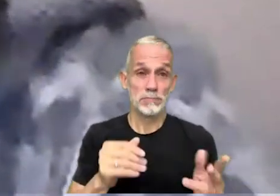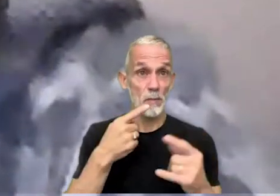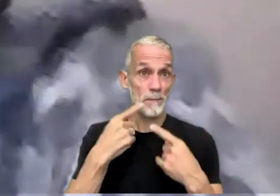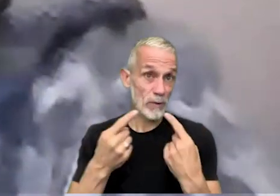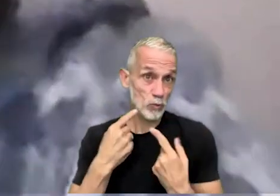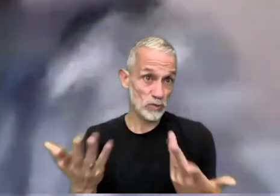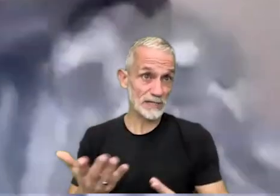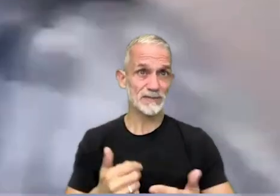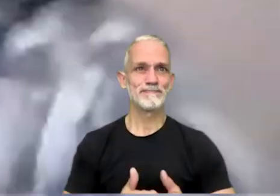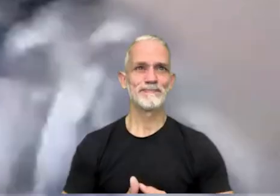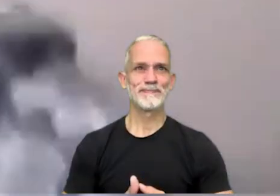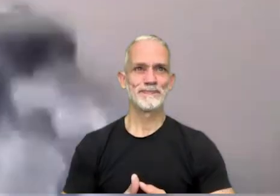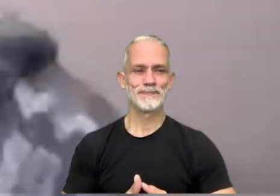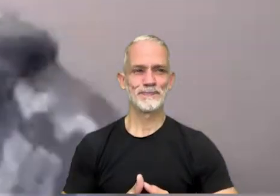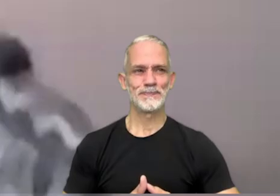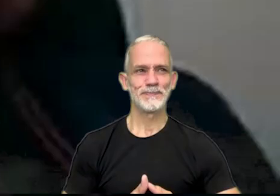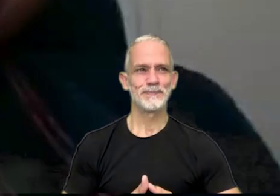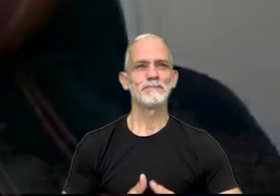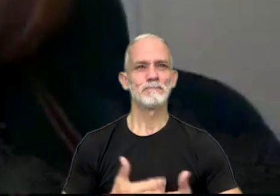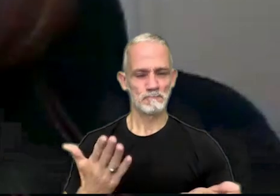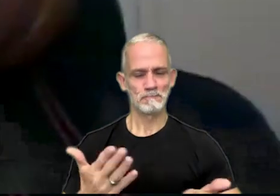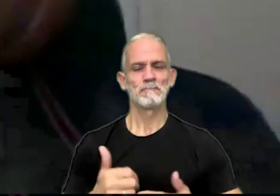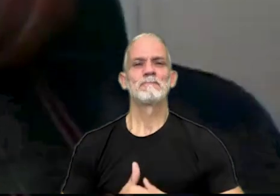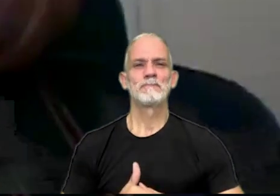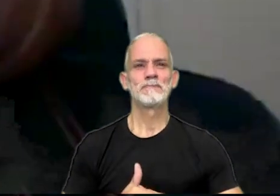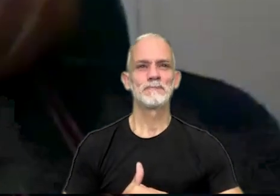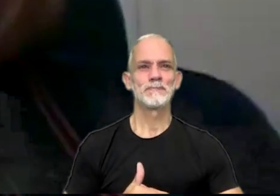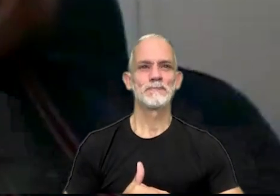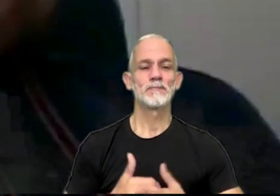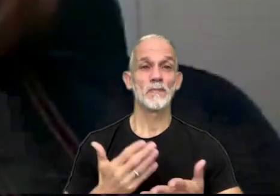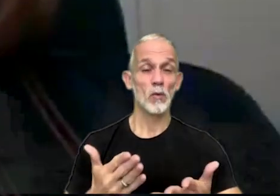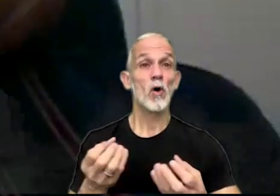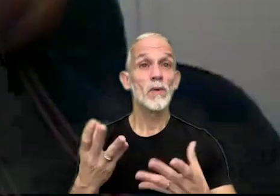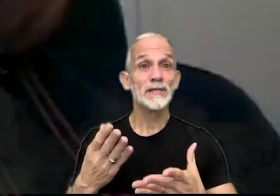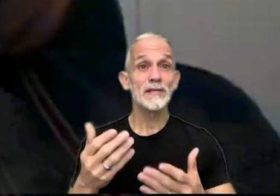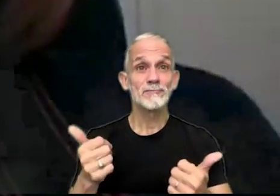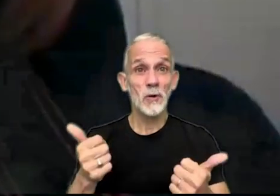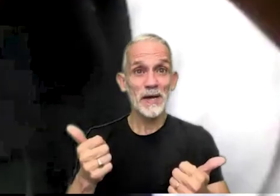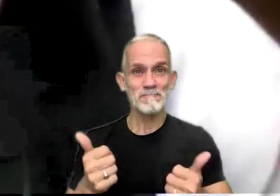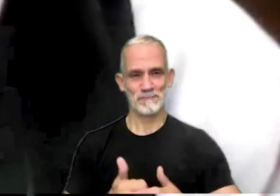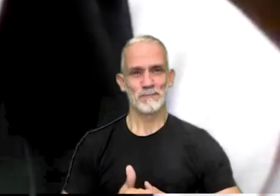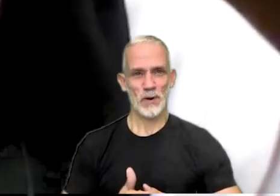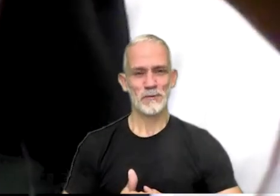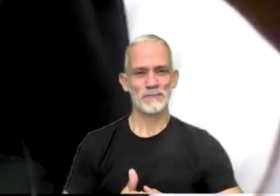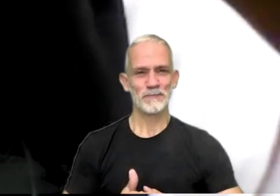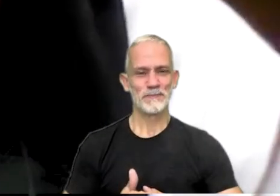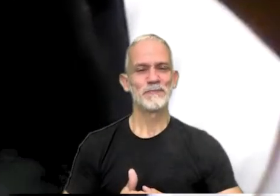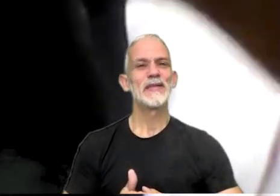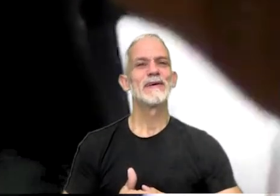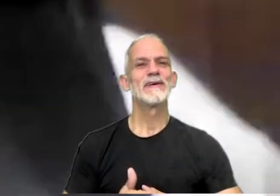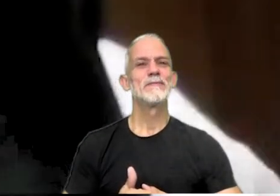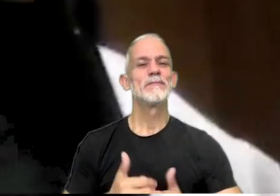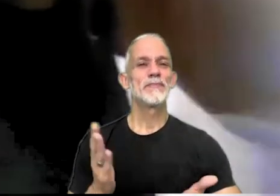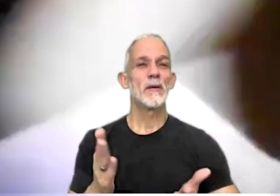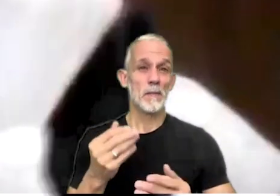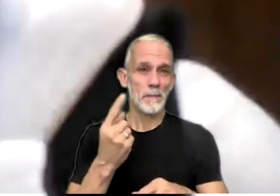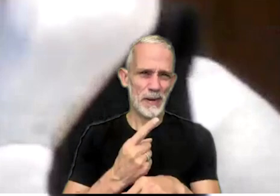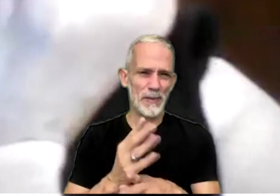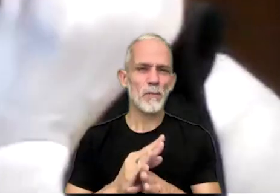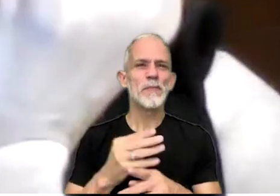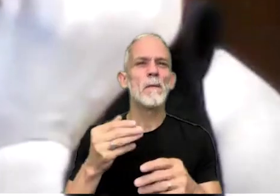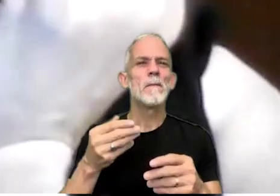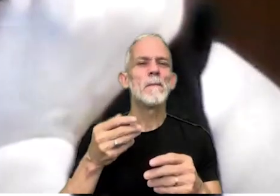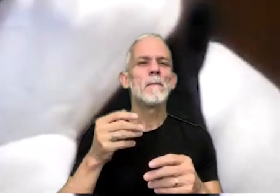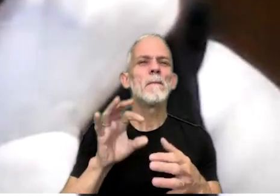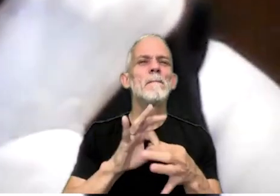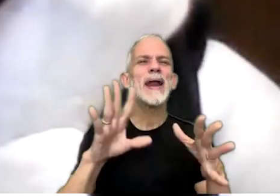pasar a las preguntas, ¿eh? ¿Cómo no? Bueno, ¿cómo andan? ¿Todo bien? Eh, Empiezo.